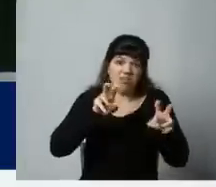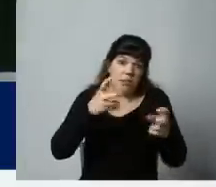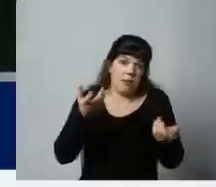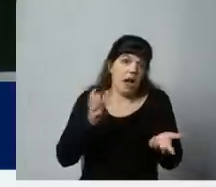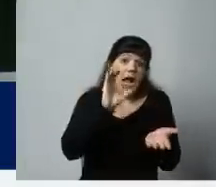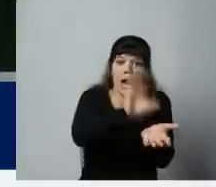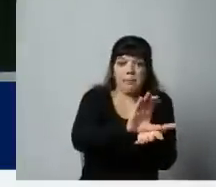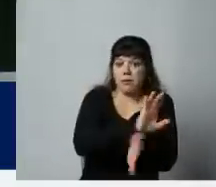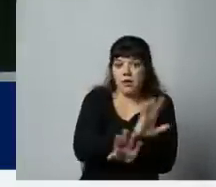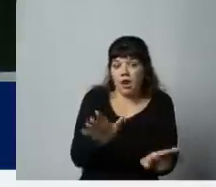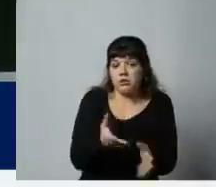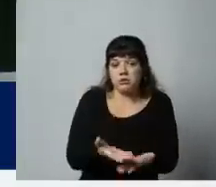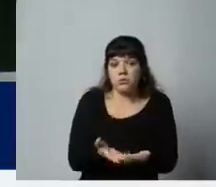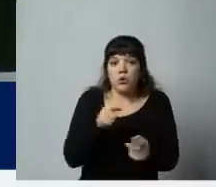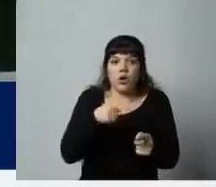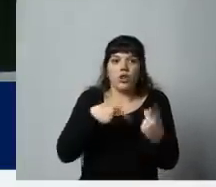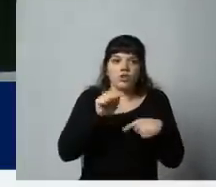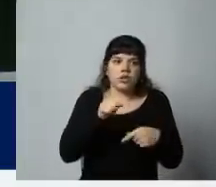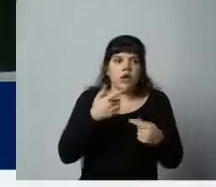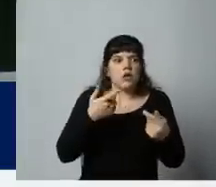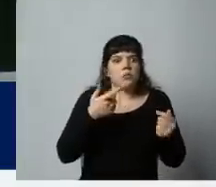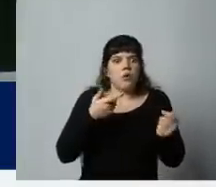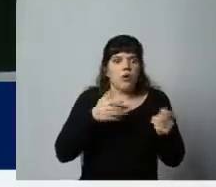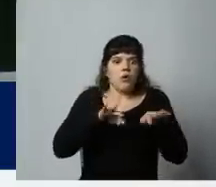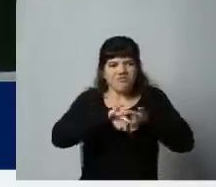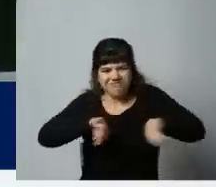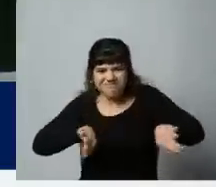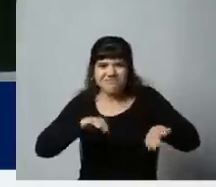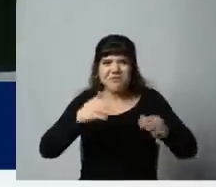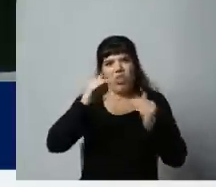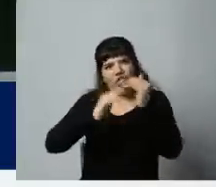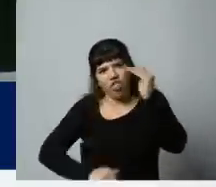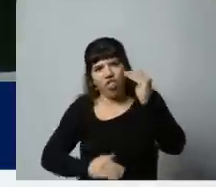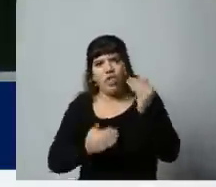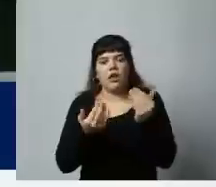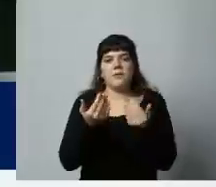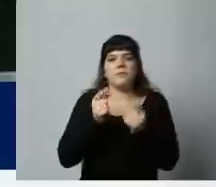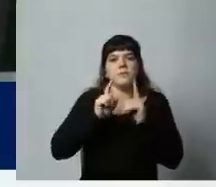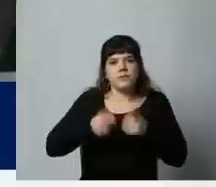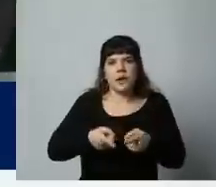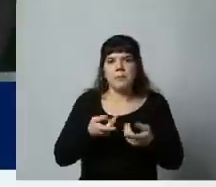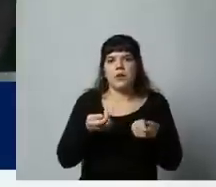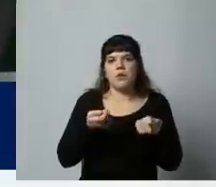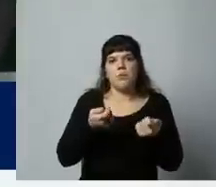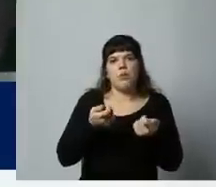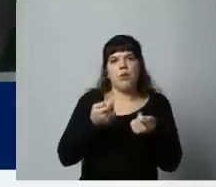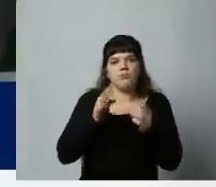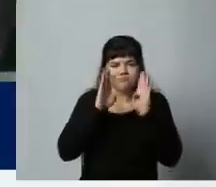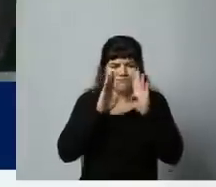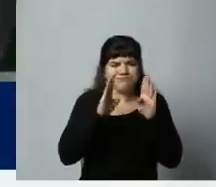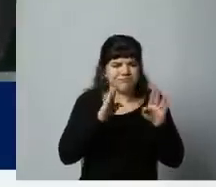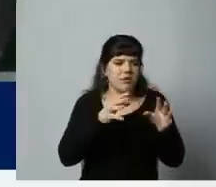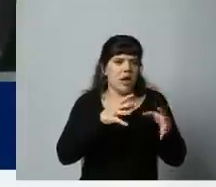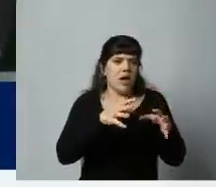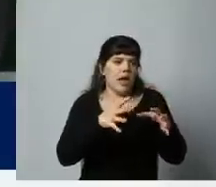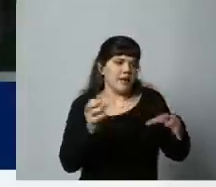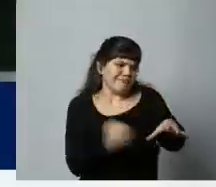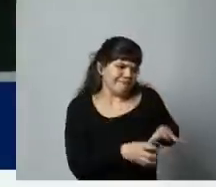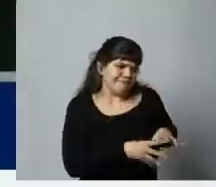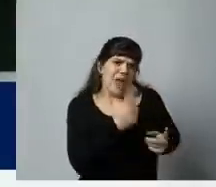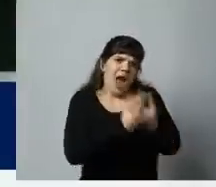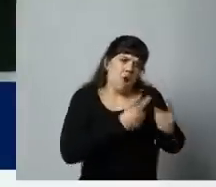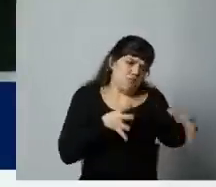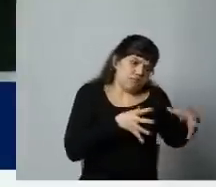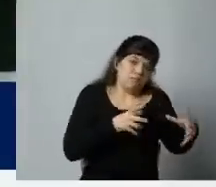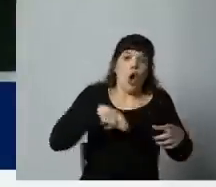es una formación intensa en brechas en desigualdad en alta concentración de la riqueza y en alta generalización de la